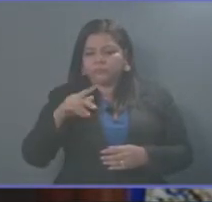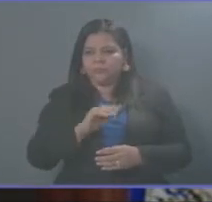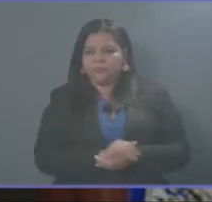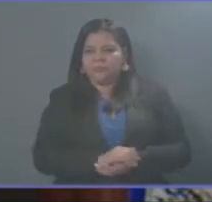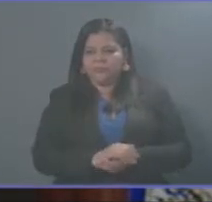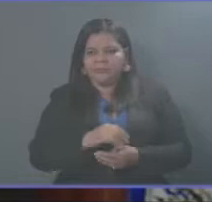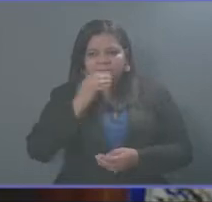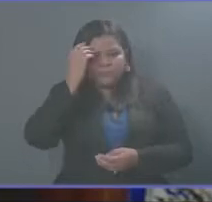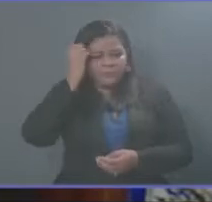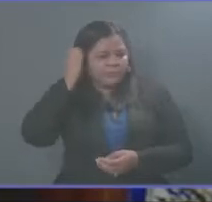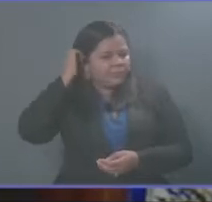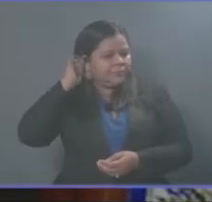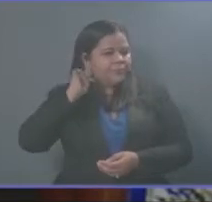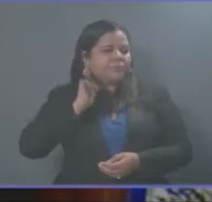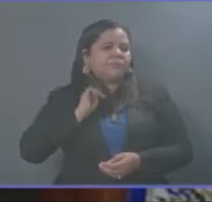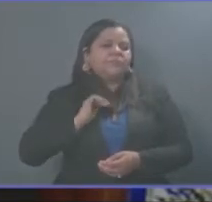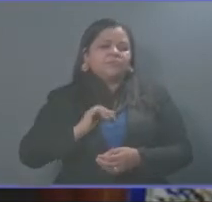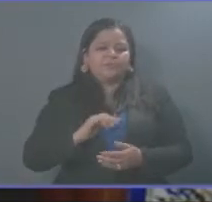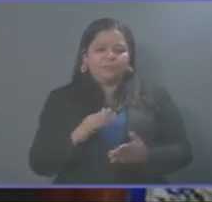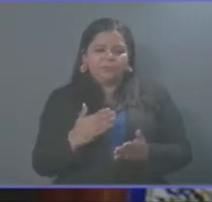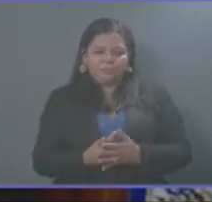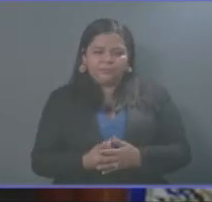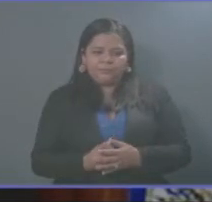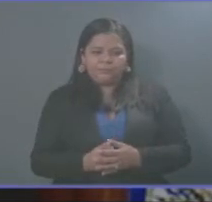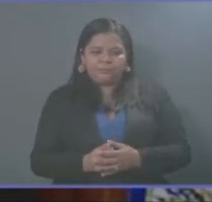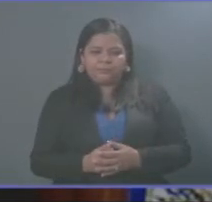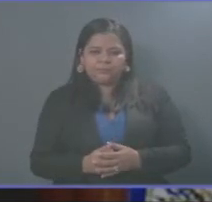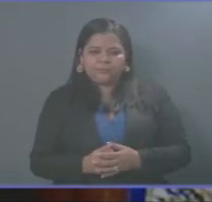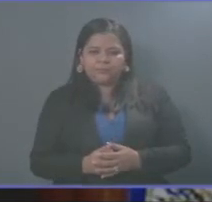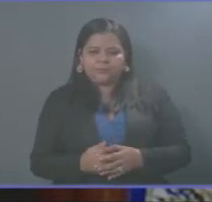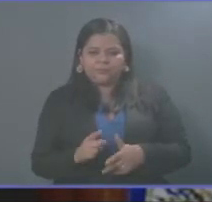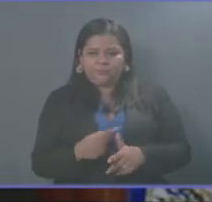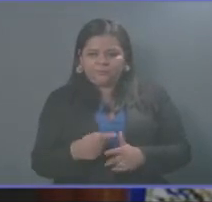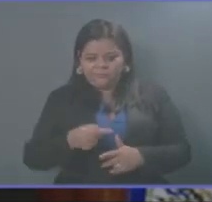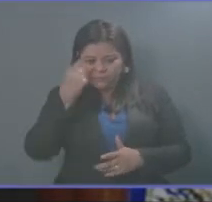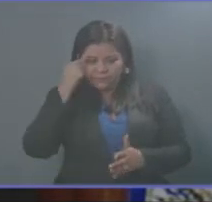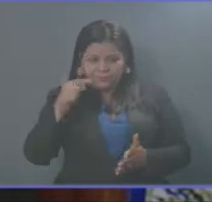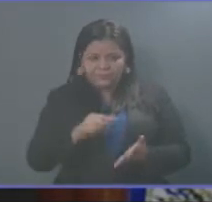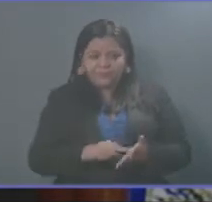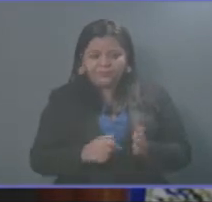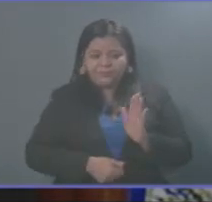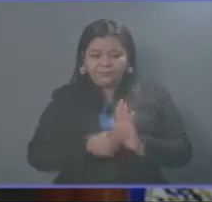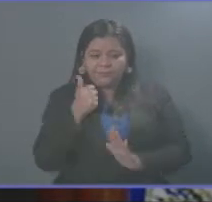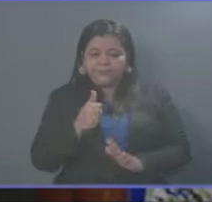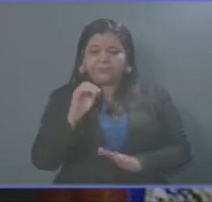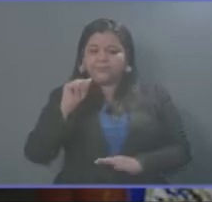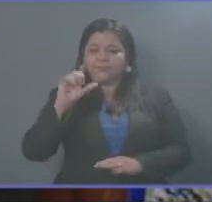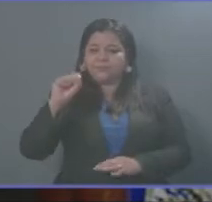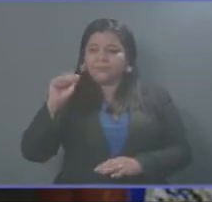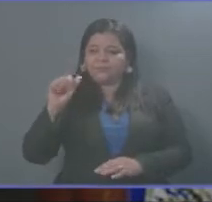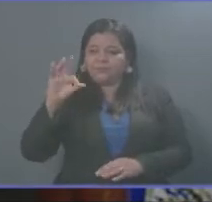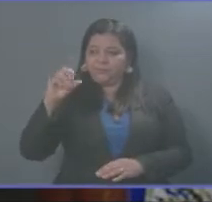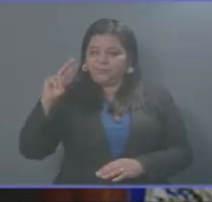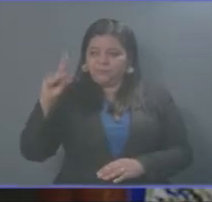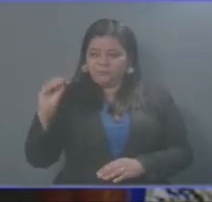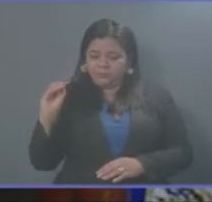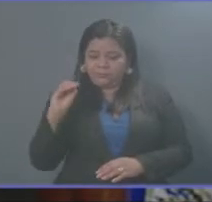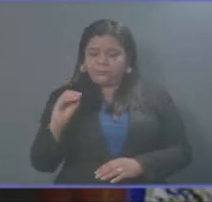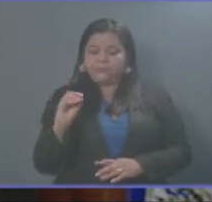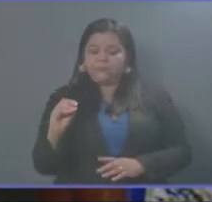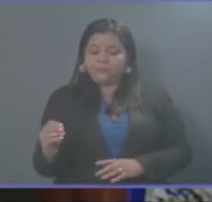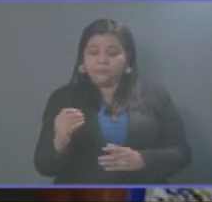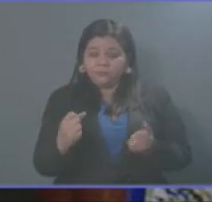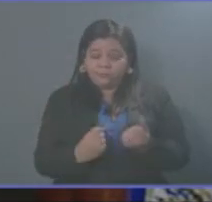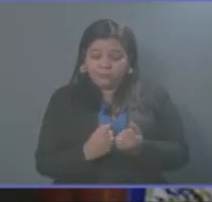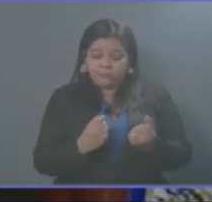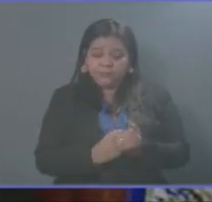atrás de él había una pantalla en la que estaba Asafondos como patrocinador de ese evento.